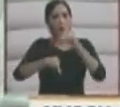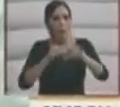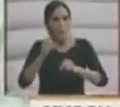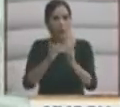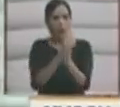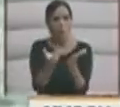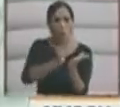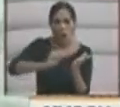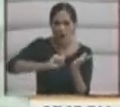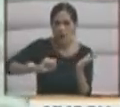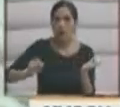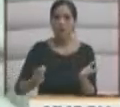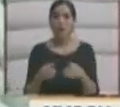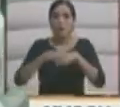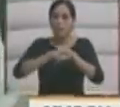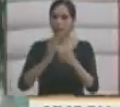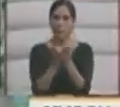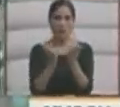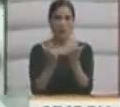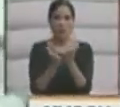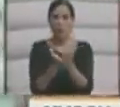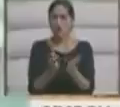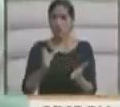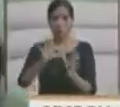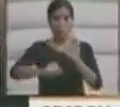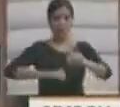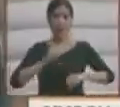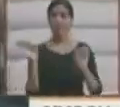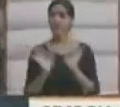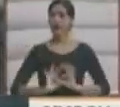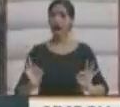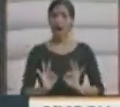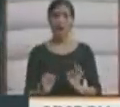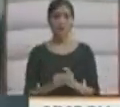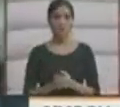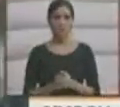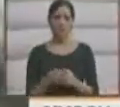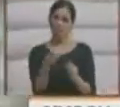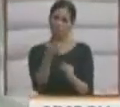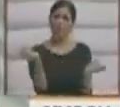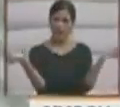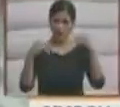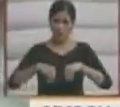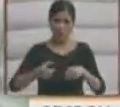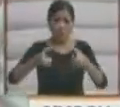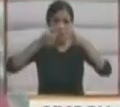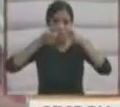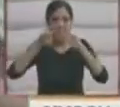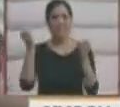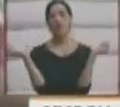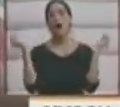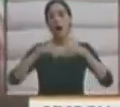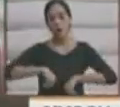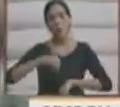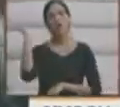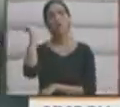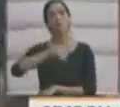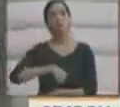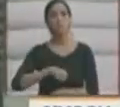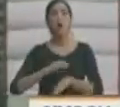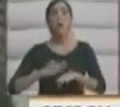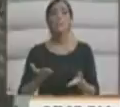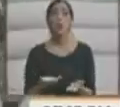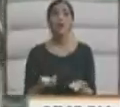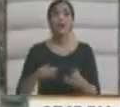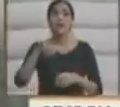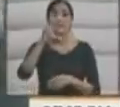cuadernos, los zapatos para escuela y no puede comprar nada. Mire, señor, ¿está de acuerdo usted que le metan el ojo. Estoy de acuerdo, porque esto ayer valía